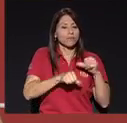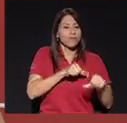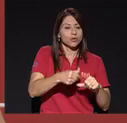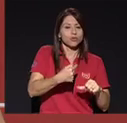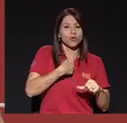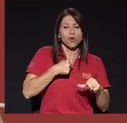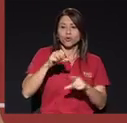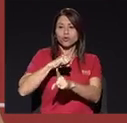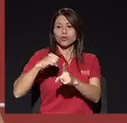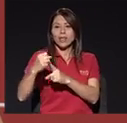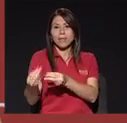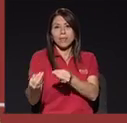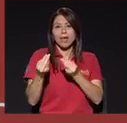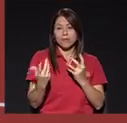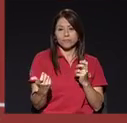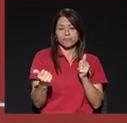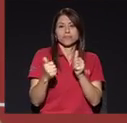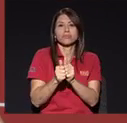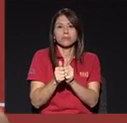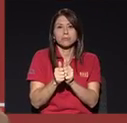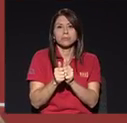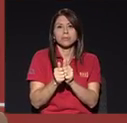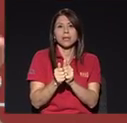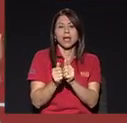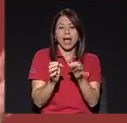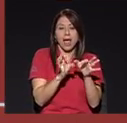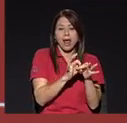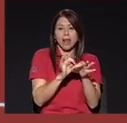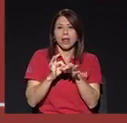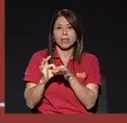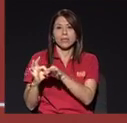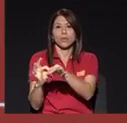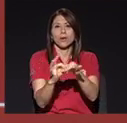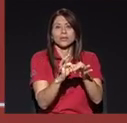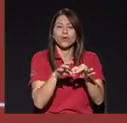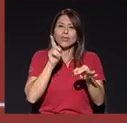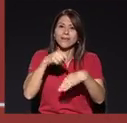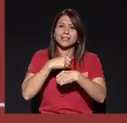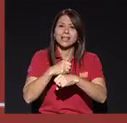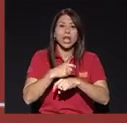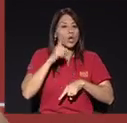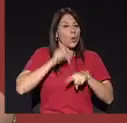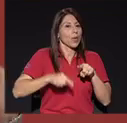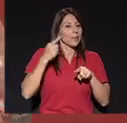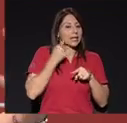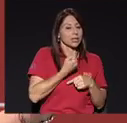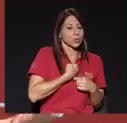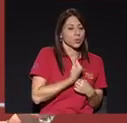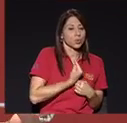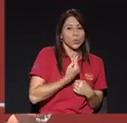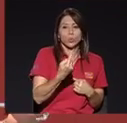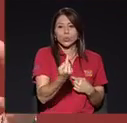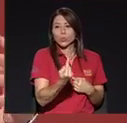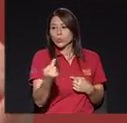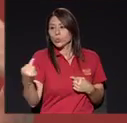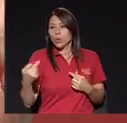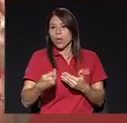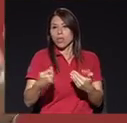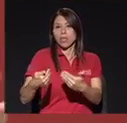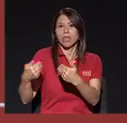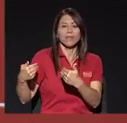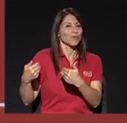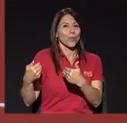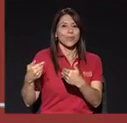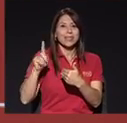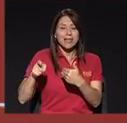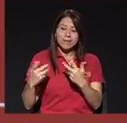dar un acompañamiento. Pero esa articulación tiene que darse. No podemos ir pensando que logramos procesos aislados, sino que tenemos